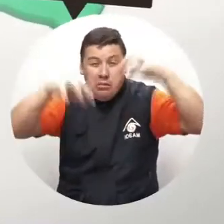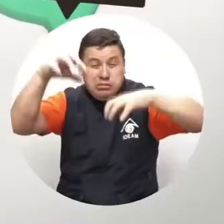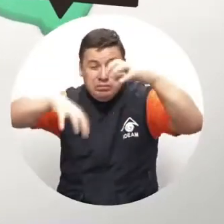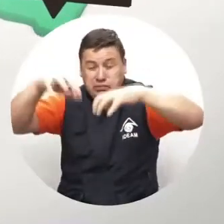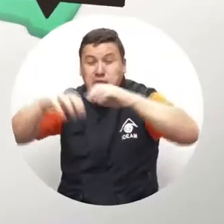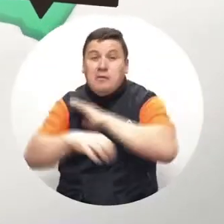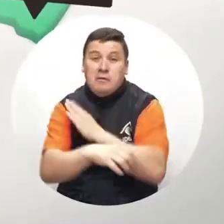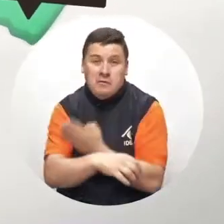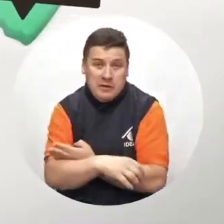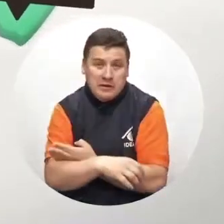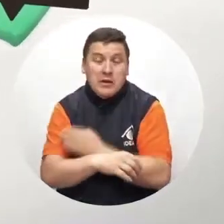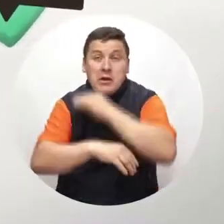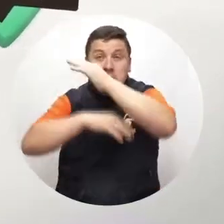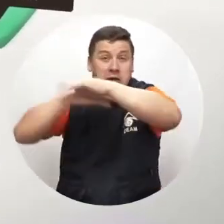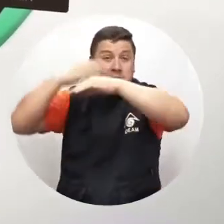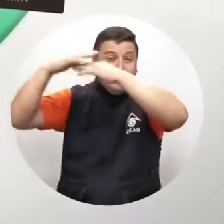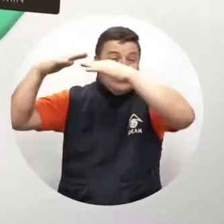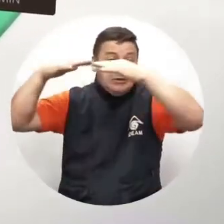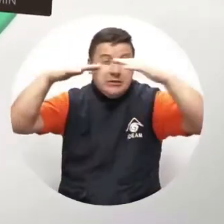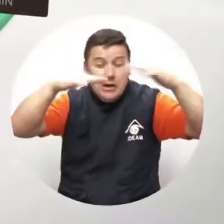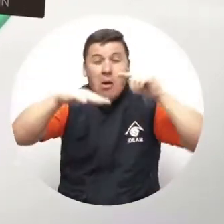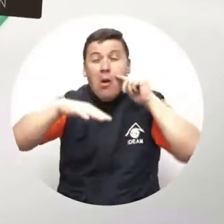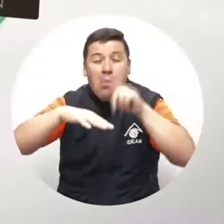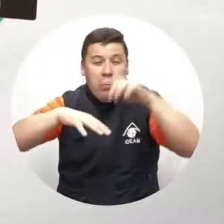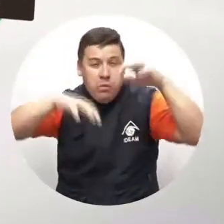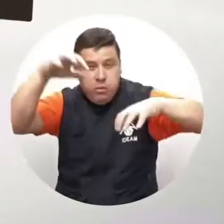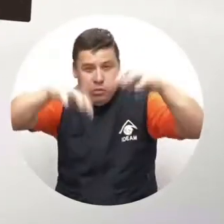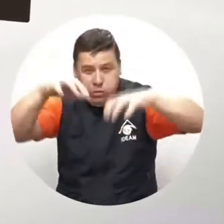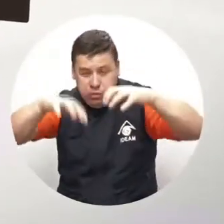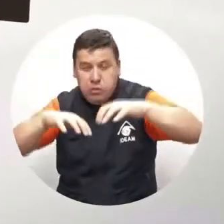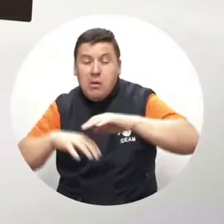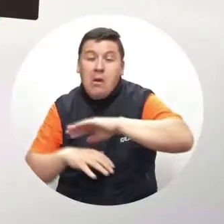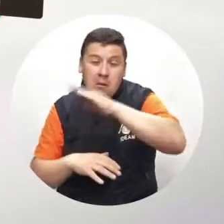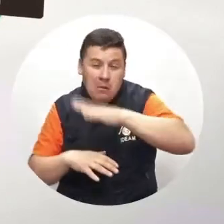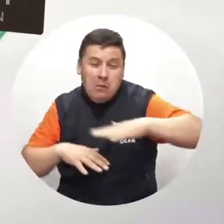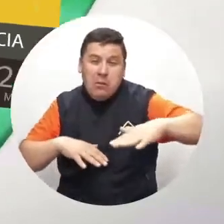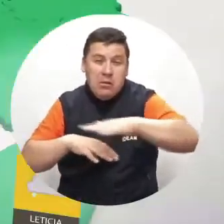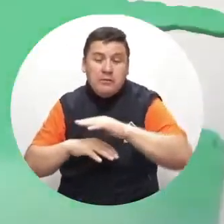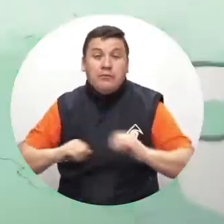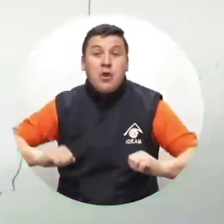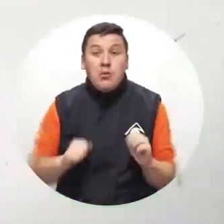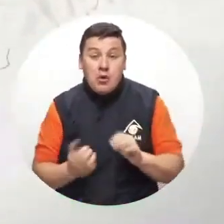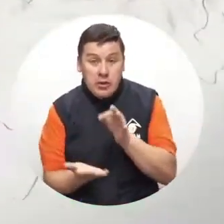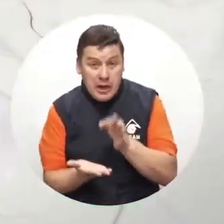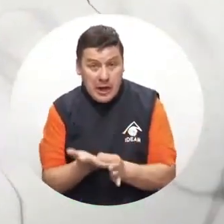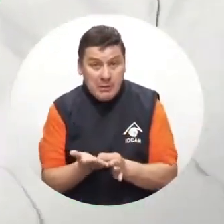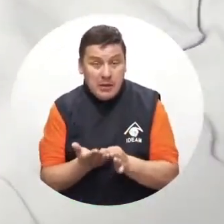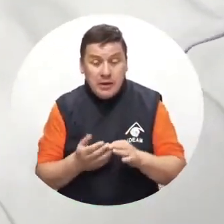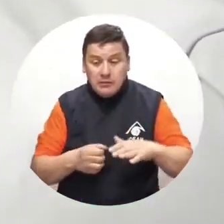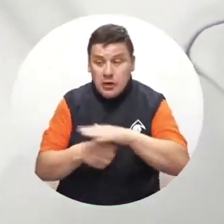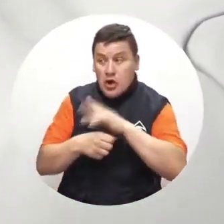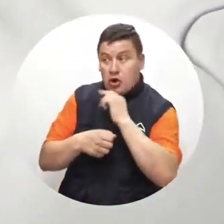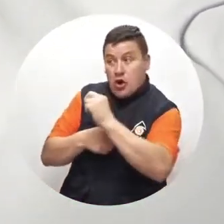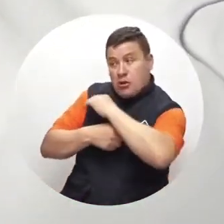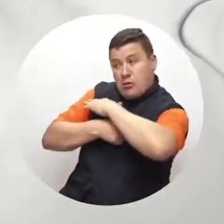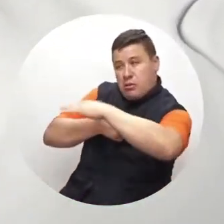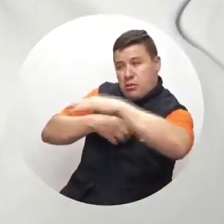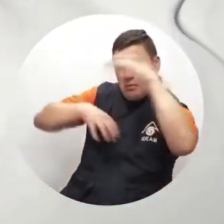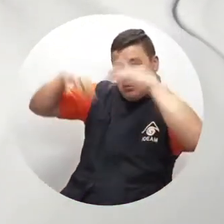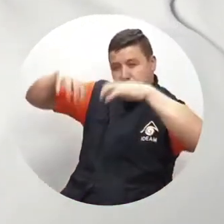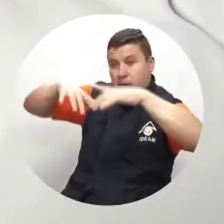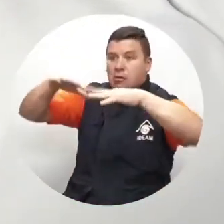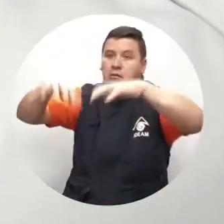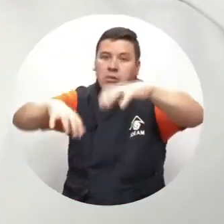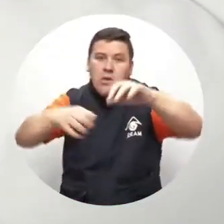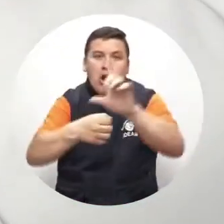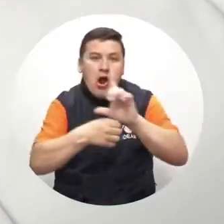y en gran parte de la Amazonía. El cielo seguirá cubierto y habrá lloviznas en el piedemonte. En Bogotá y su sabana habrá lloviznas